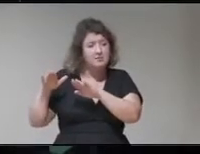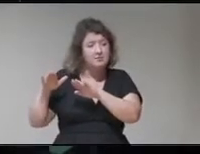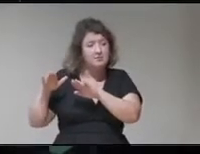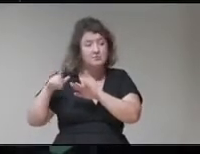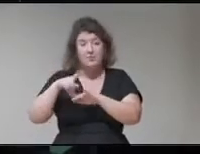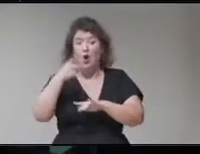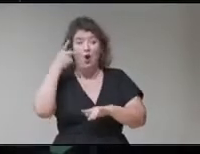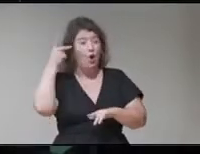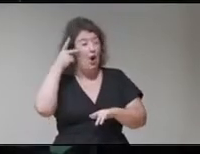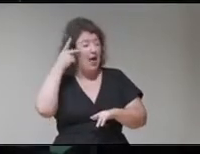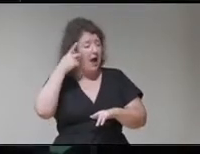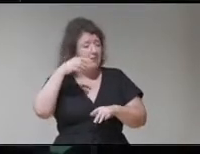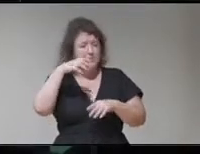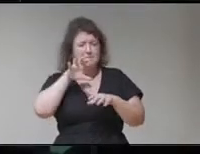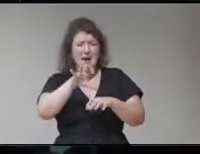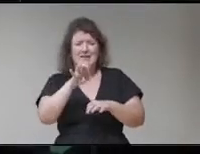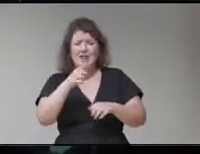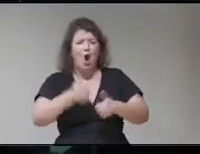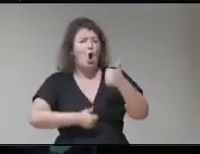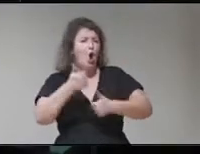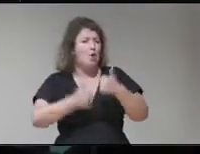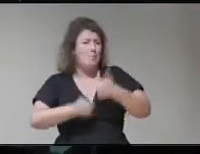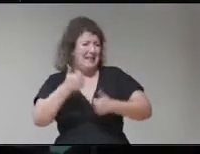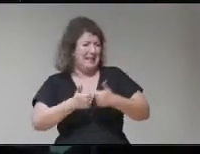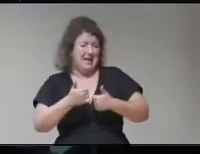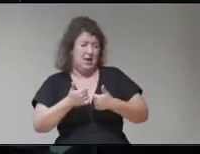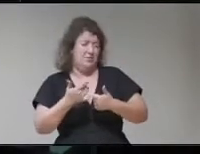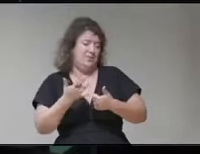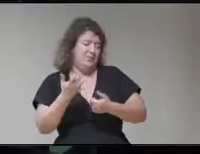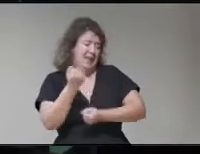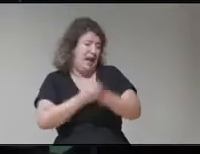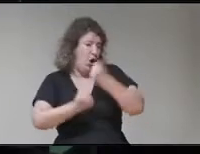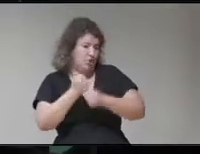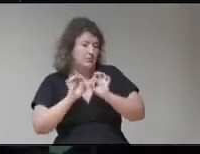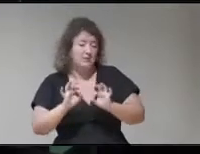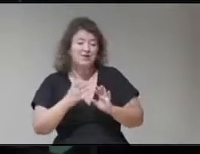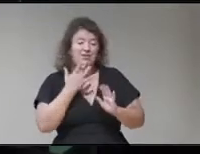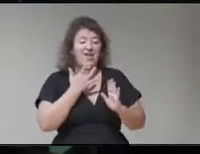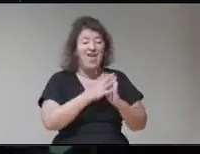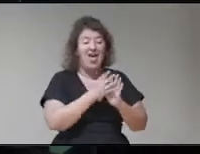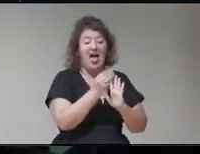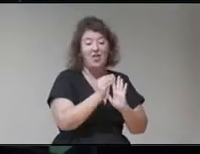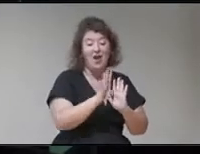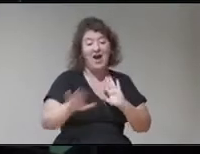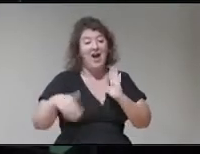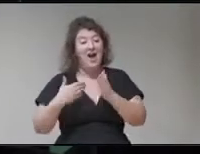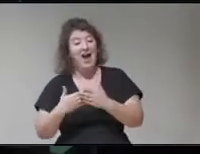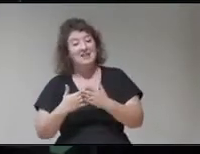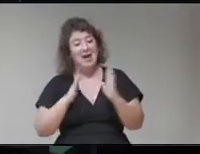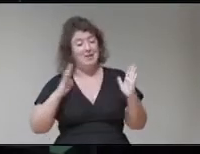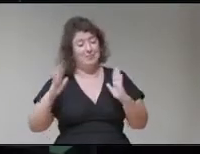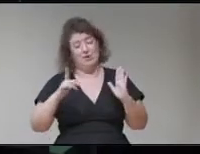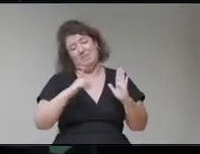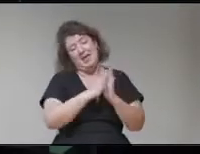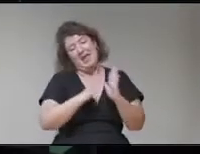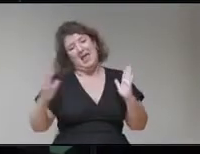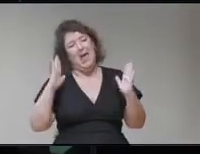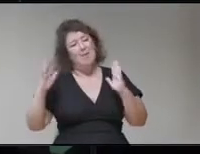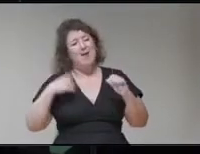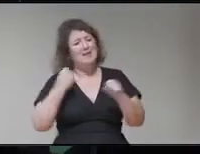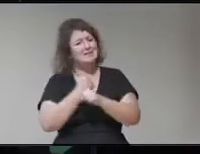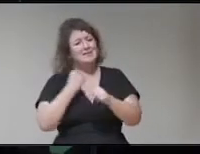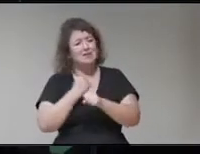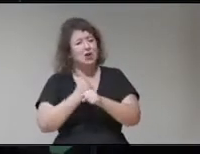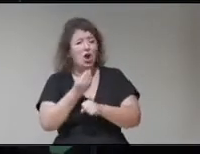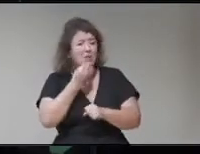competitivo en el mundo que Corea. De tal manera que cuando la gente pasa de la adolescencia y durante su periodo productivo, no comen más que